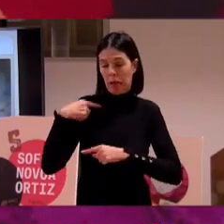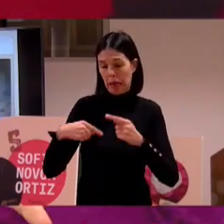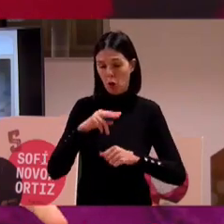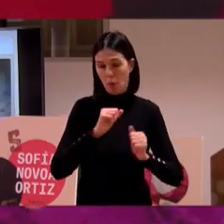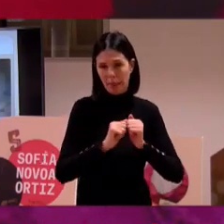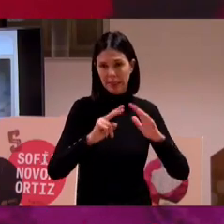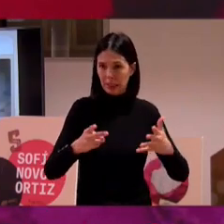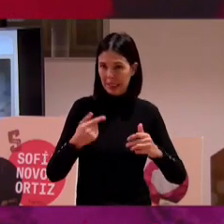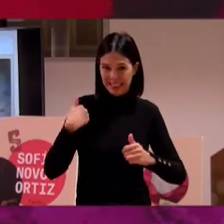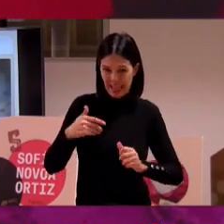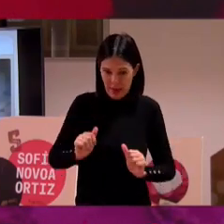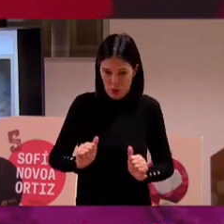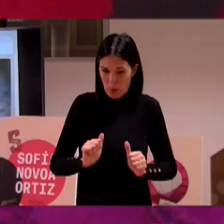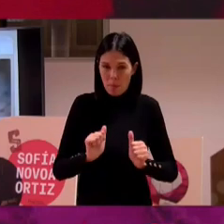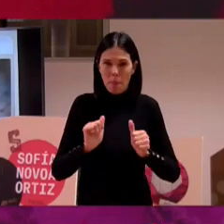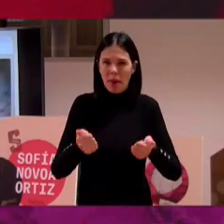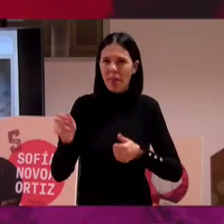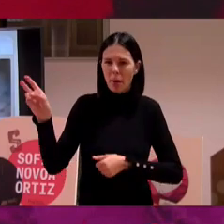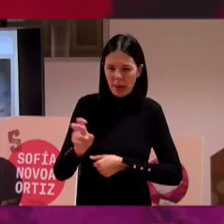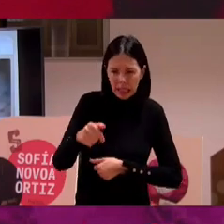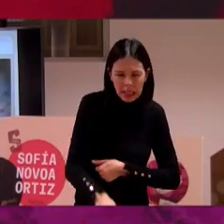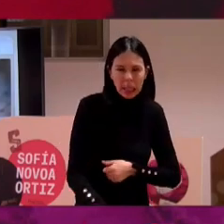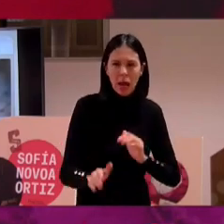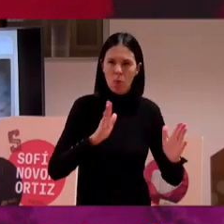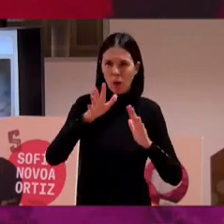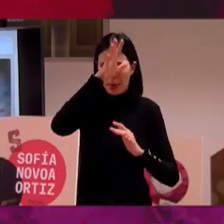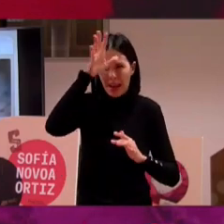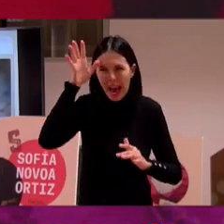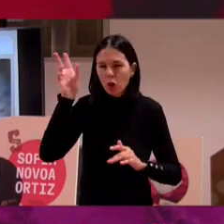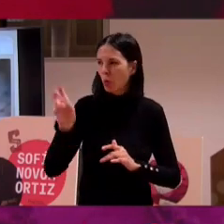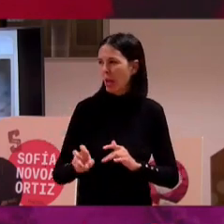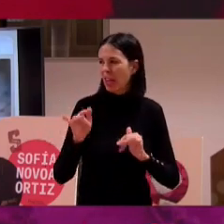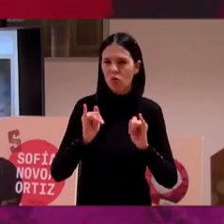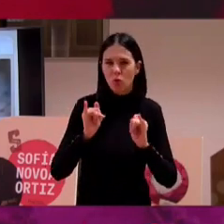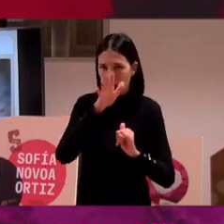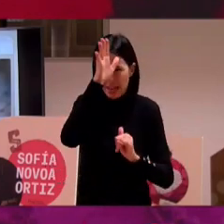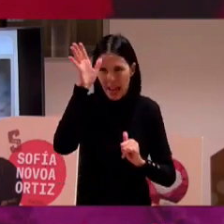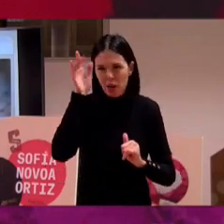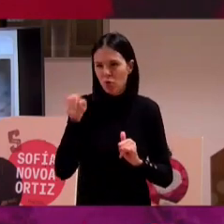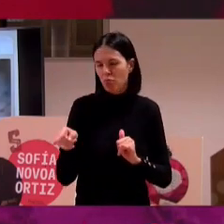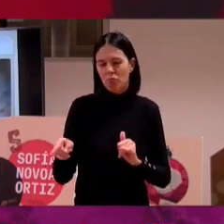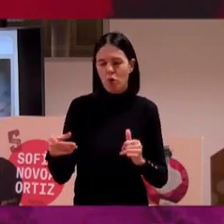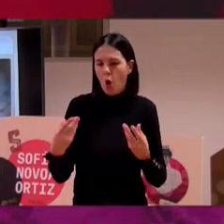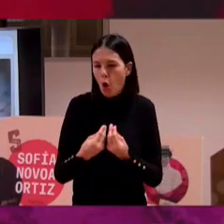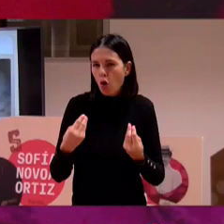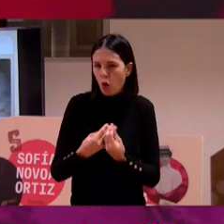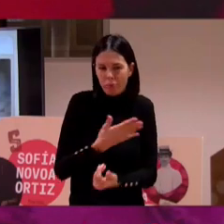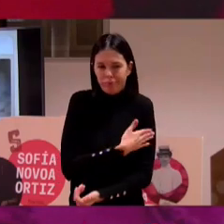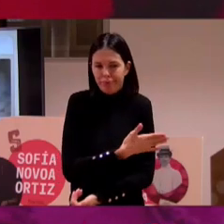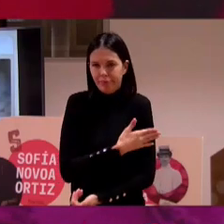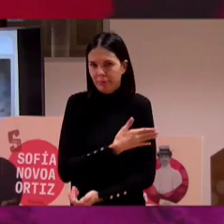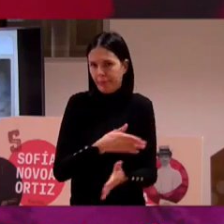E desde o principio, veranea aquí, ven a pasar veráns a casa ao con, está continuamente.